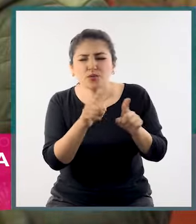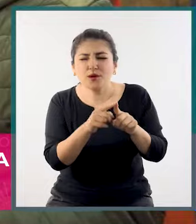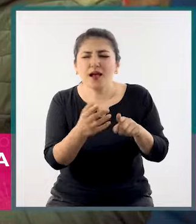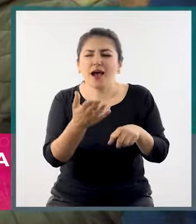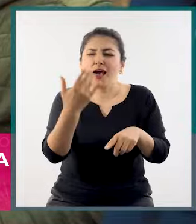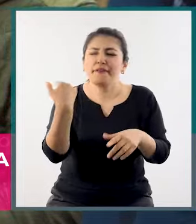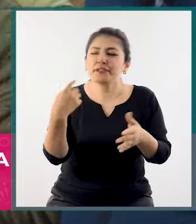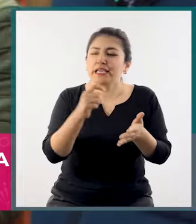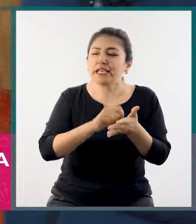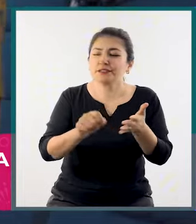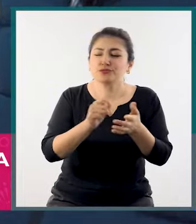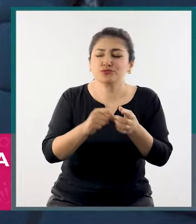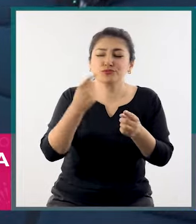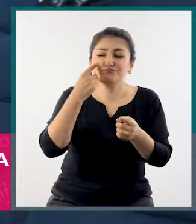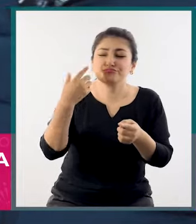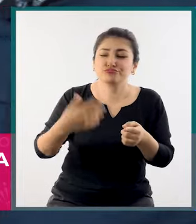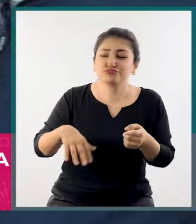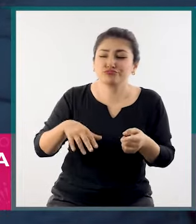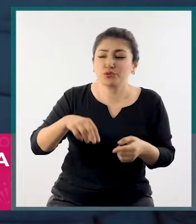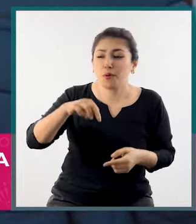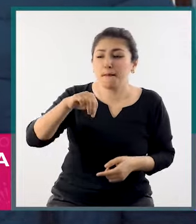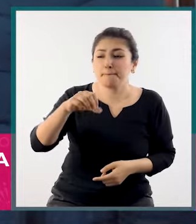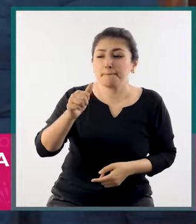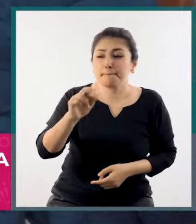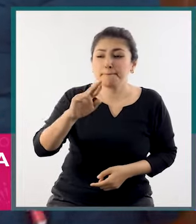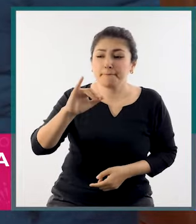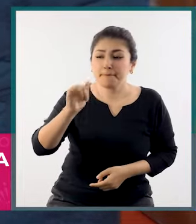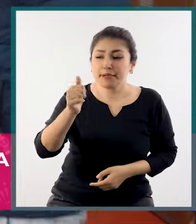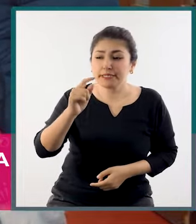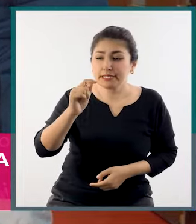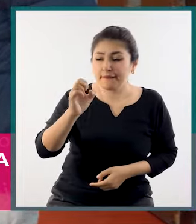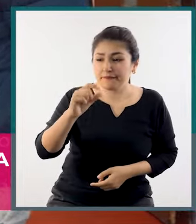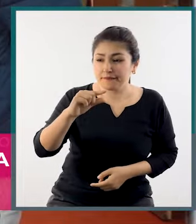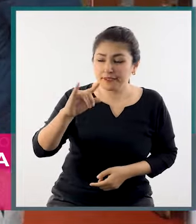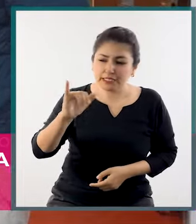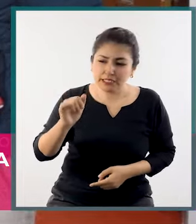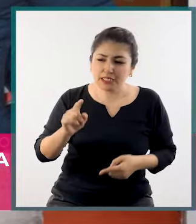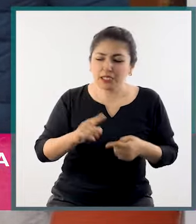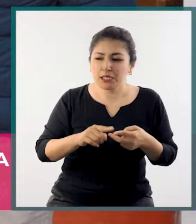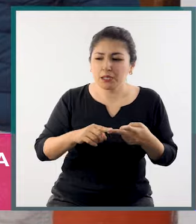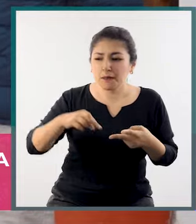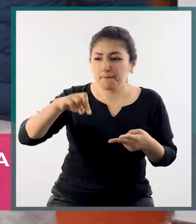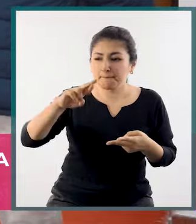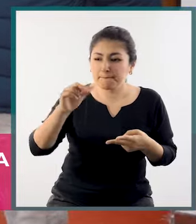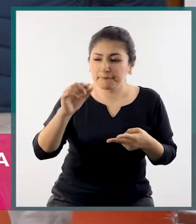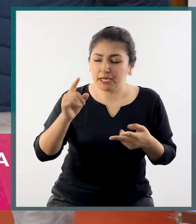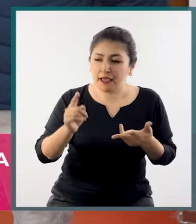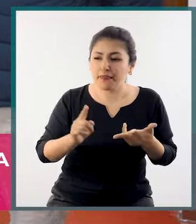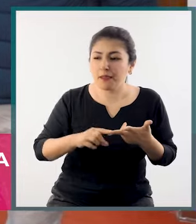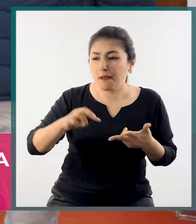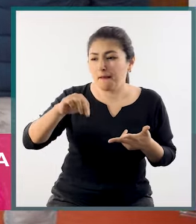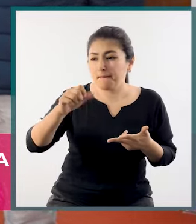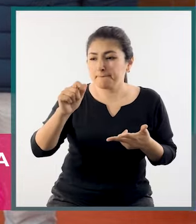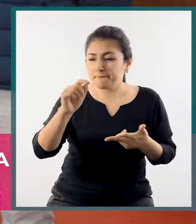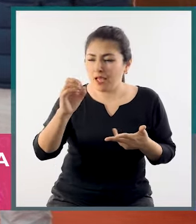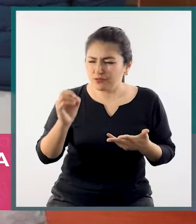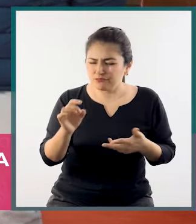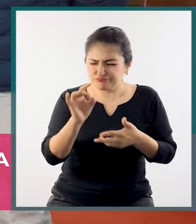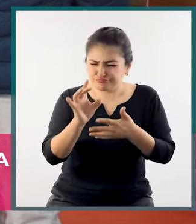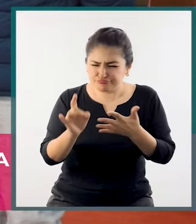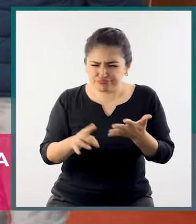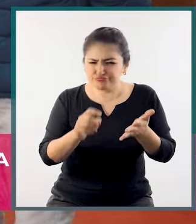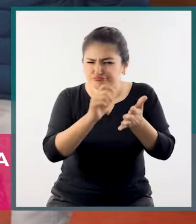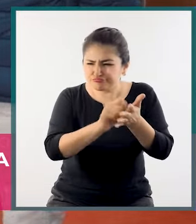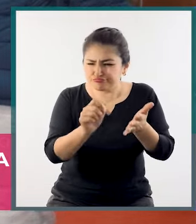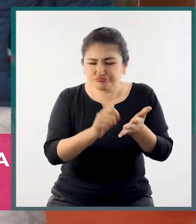más insignes escritores como José Carlos Mariátegui, como González Prada, como Clorinda Mato.